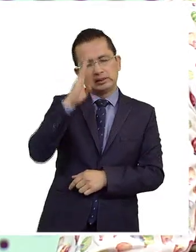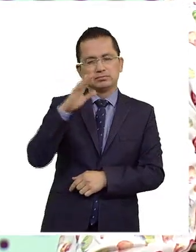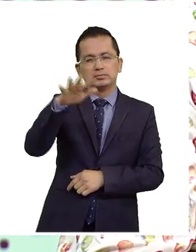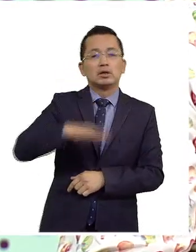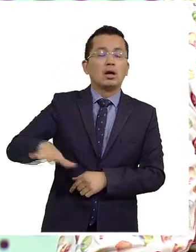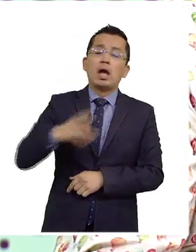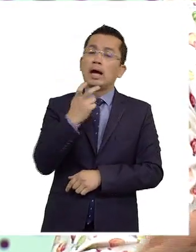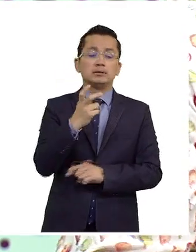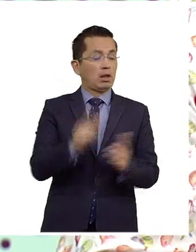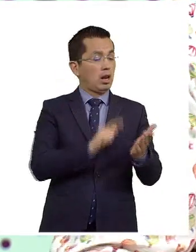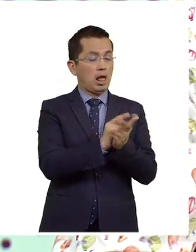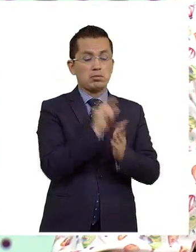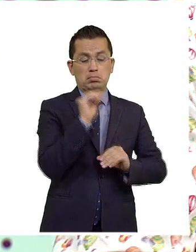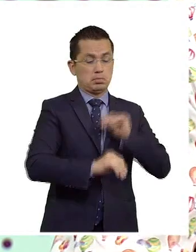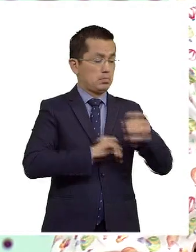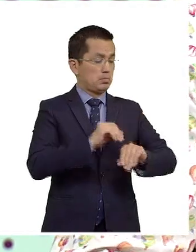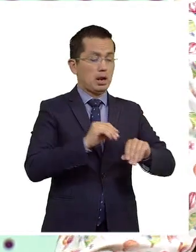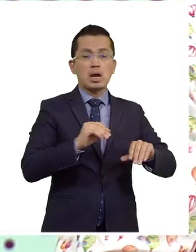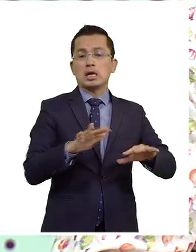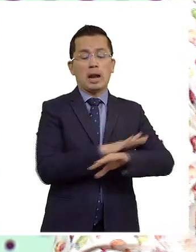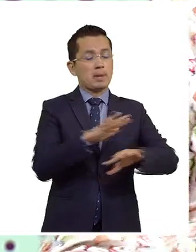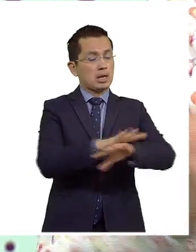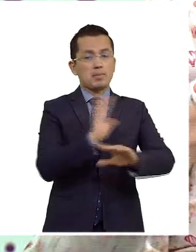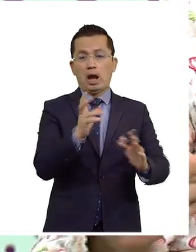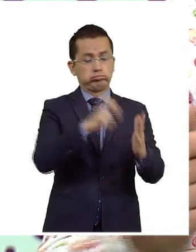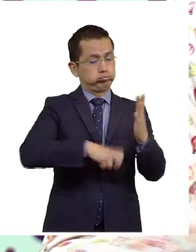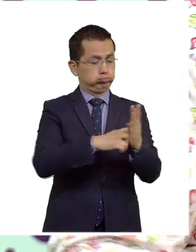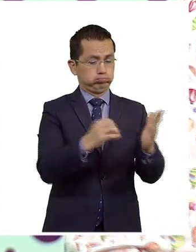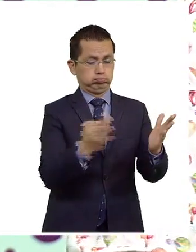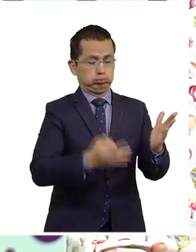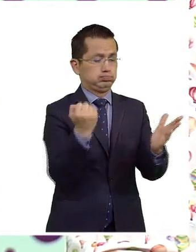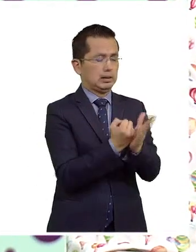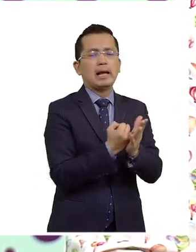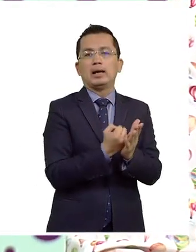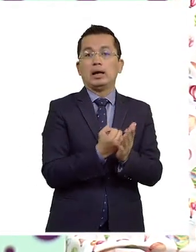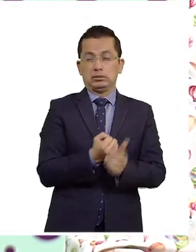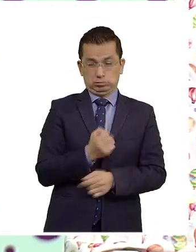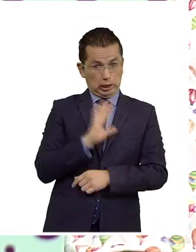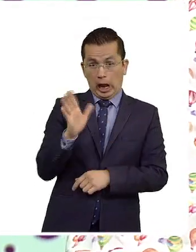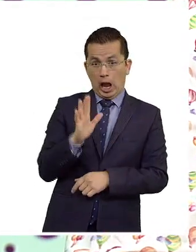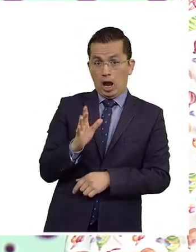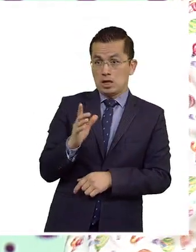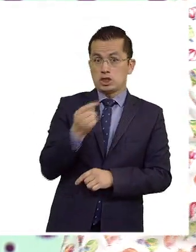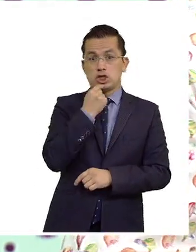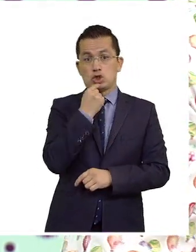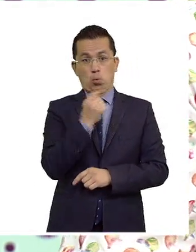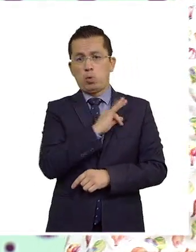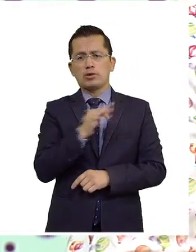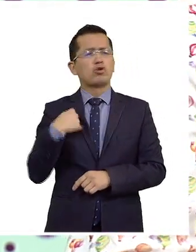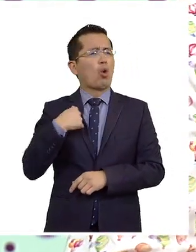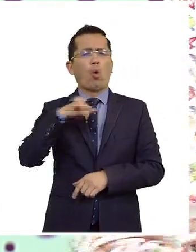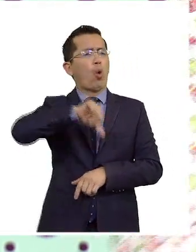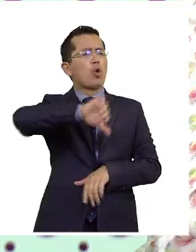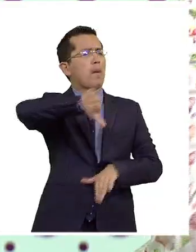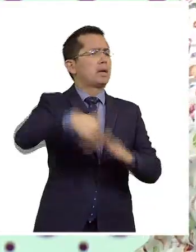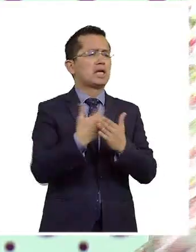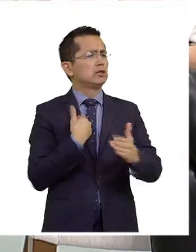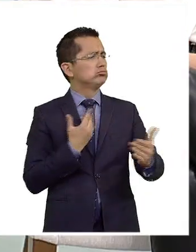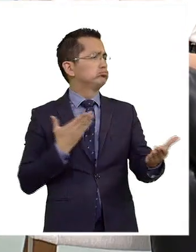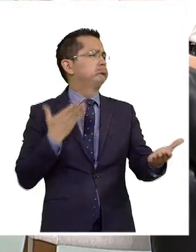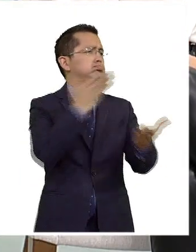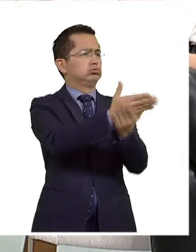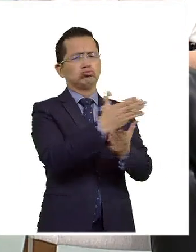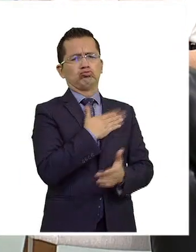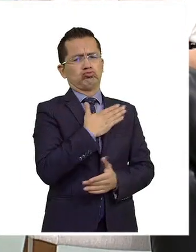avance significará que cualquier niño de la noche a la mañana vaya y se forme en el registro civil y logre su cambio de identidad. Pero ella